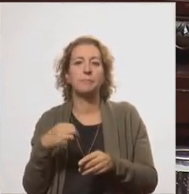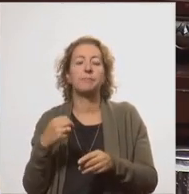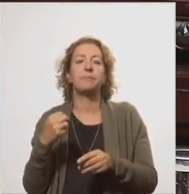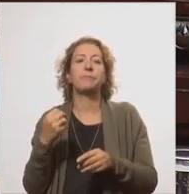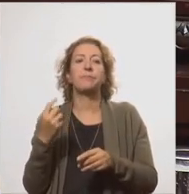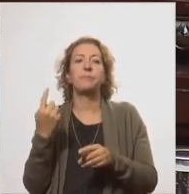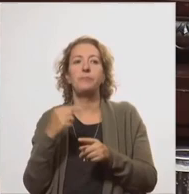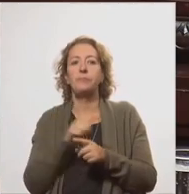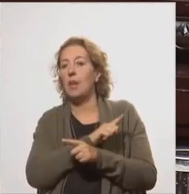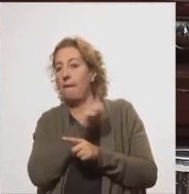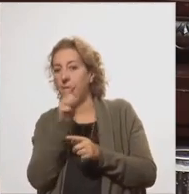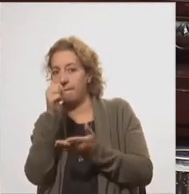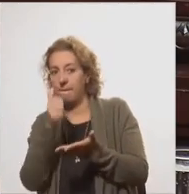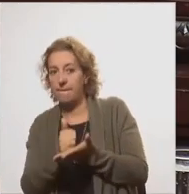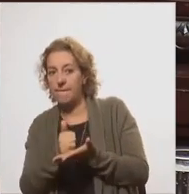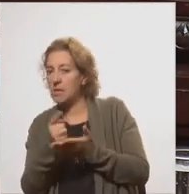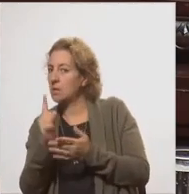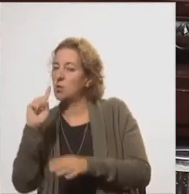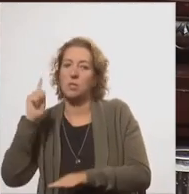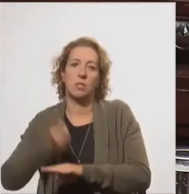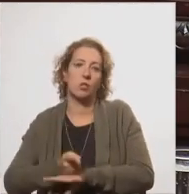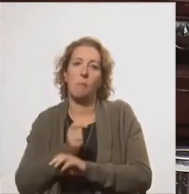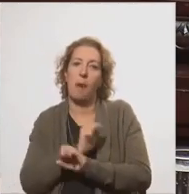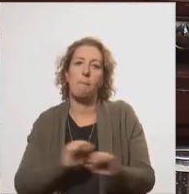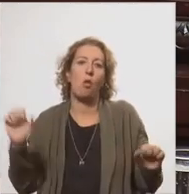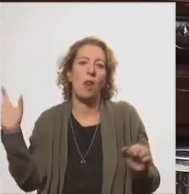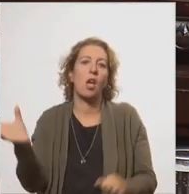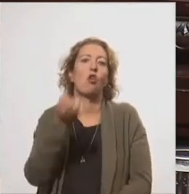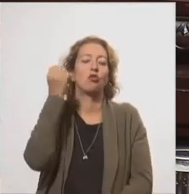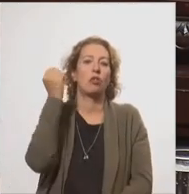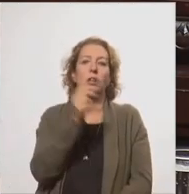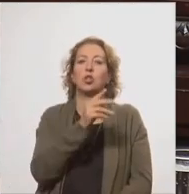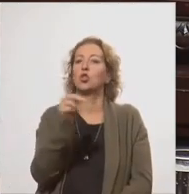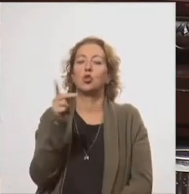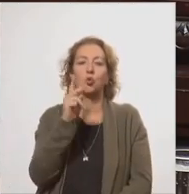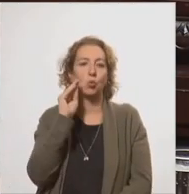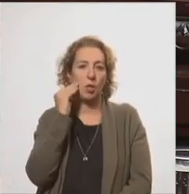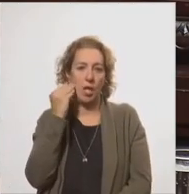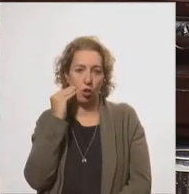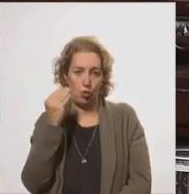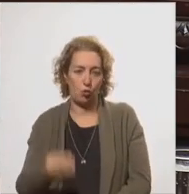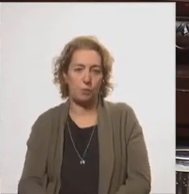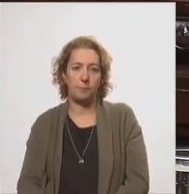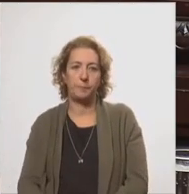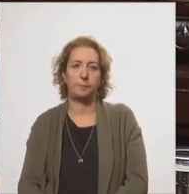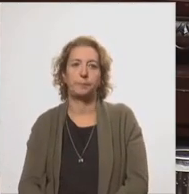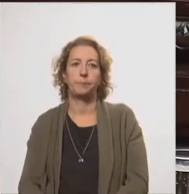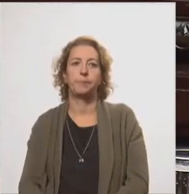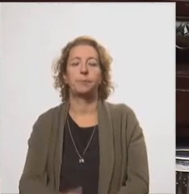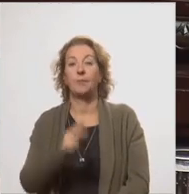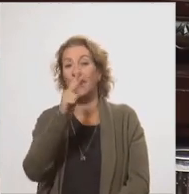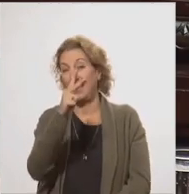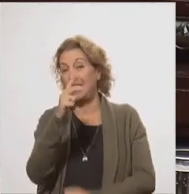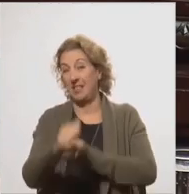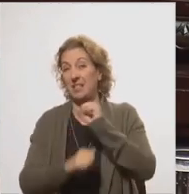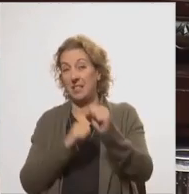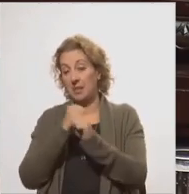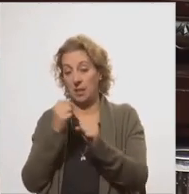fue determinante para poder encontrar a sus nietos. 3 años después,